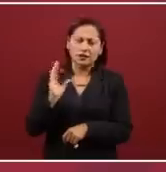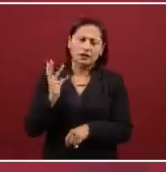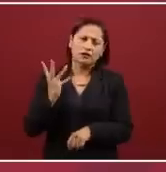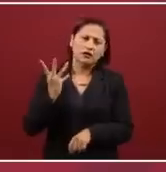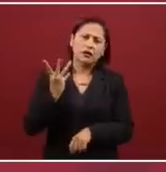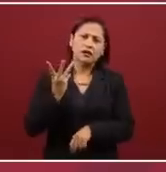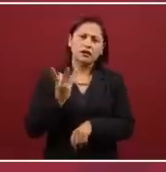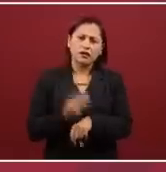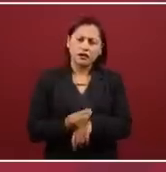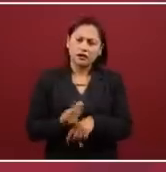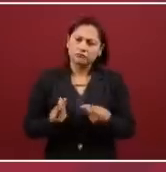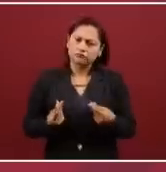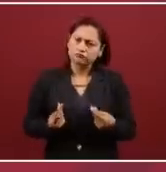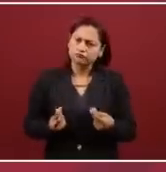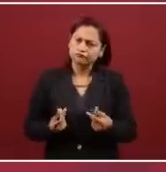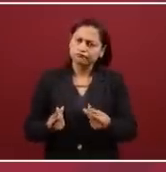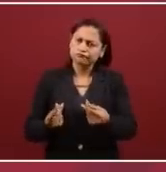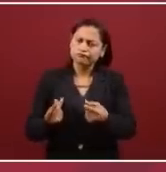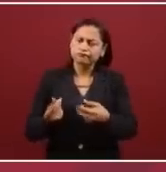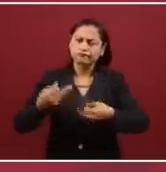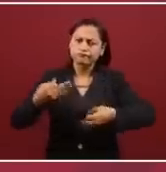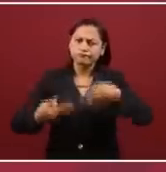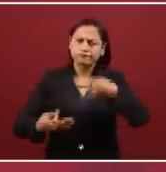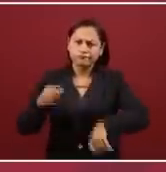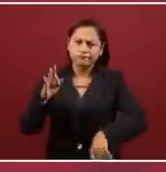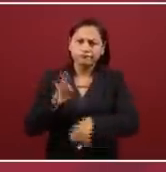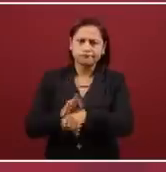el dictamen